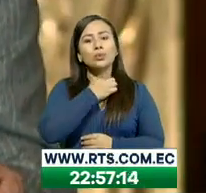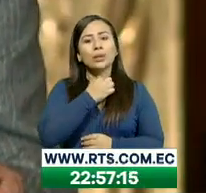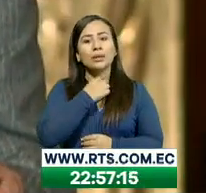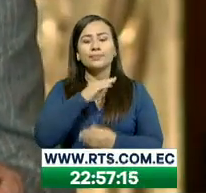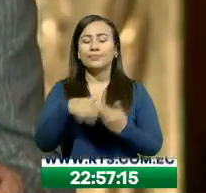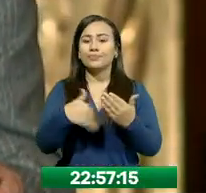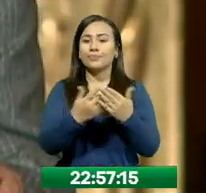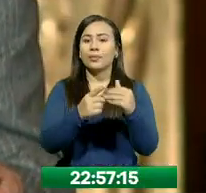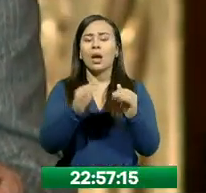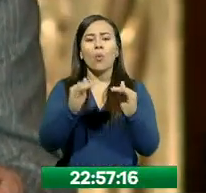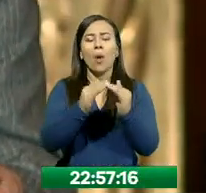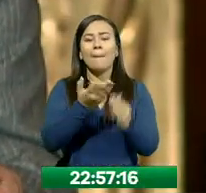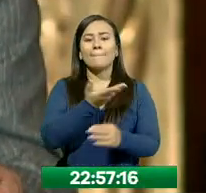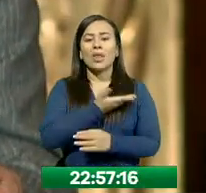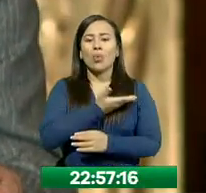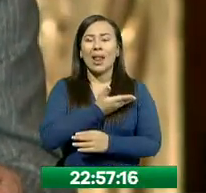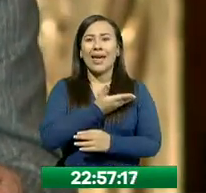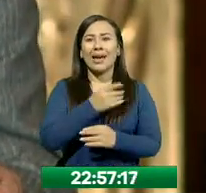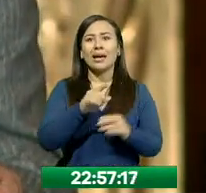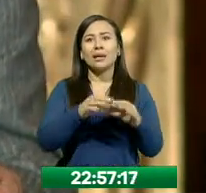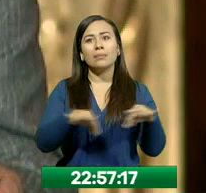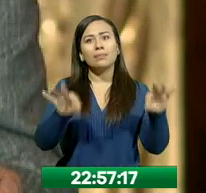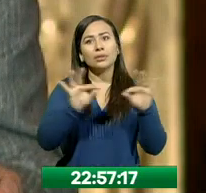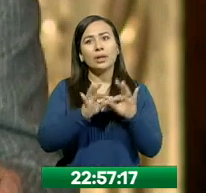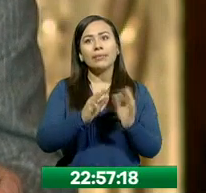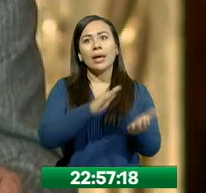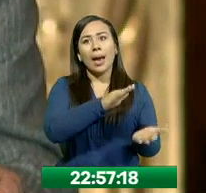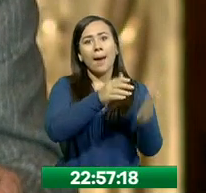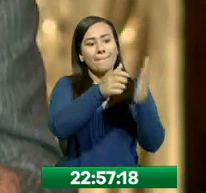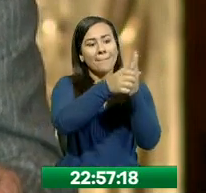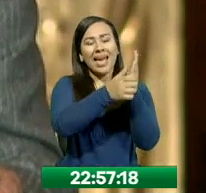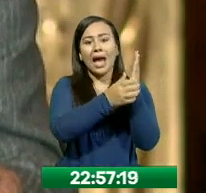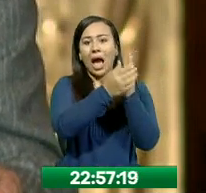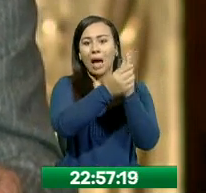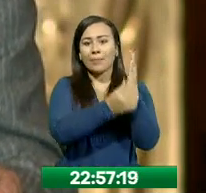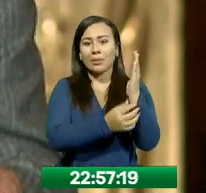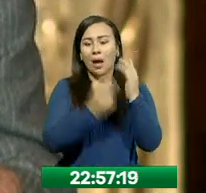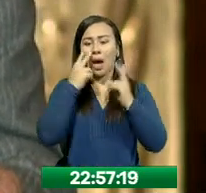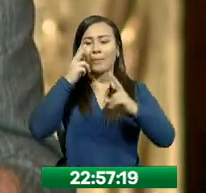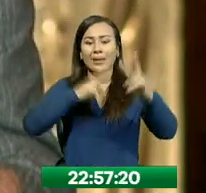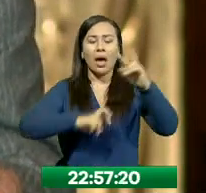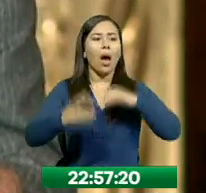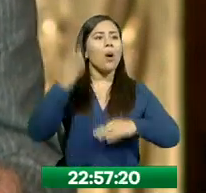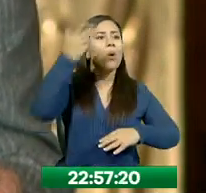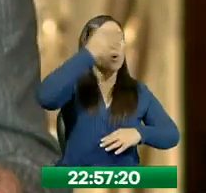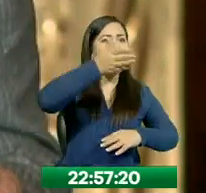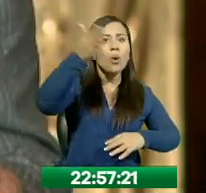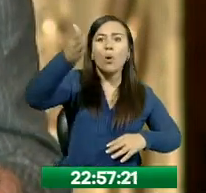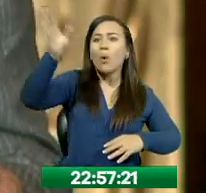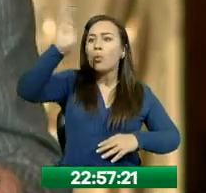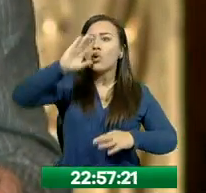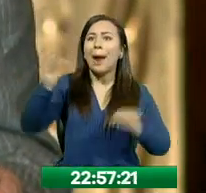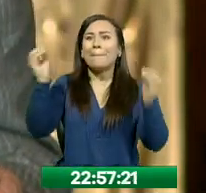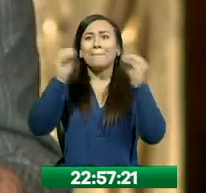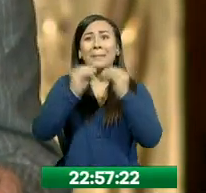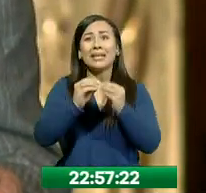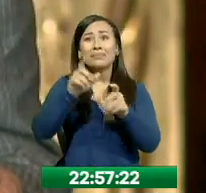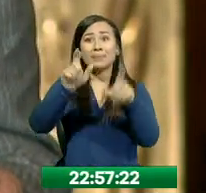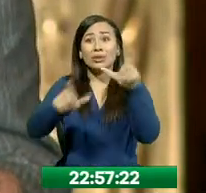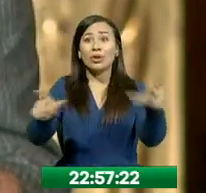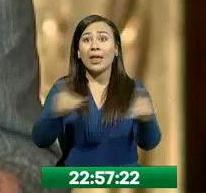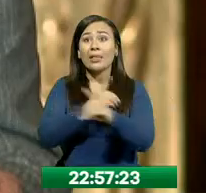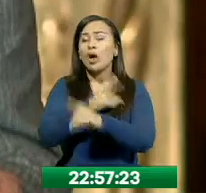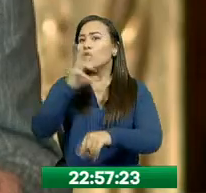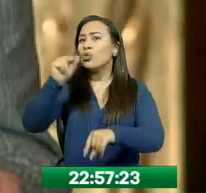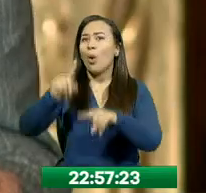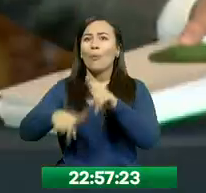con la misión Manuel Espejo, que llevemos la calificación a donde se encuentra la persona con discapacidad, porque hay más de uno de ellos que no